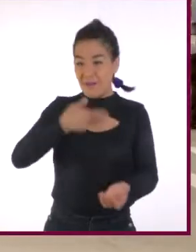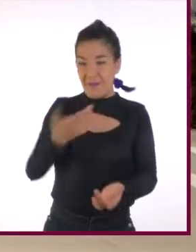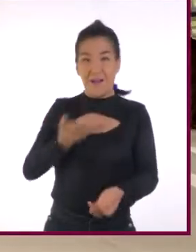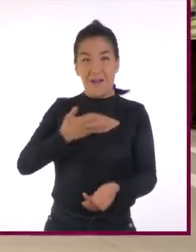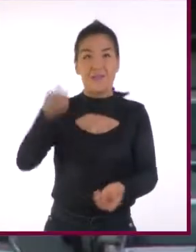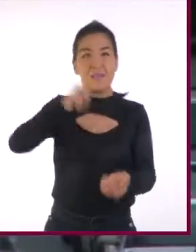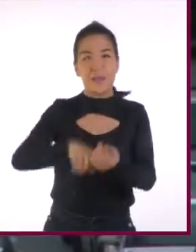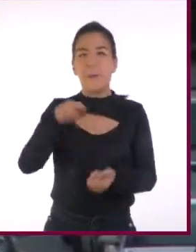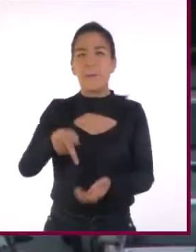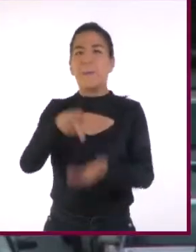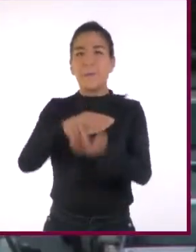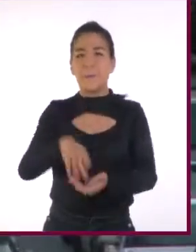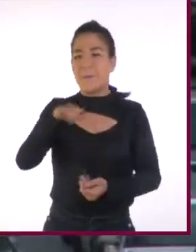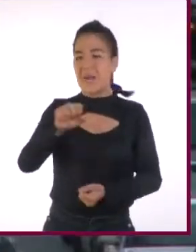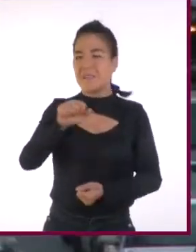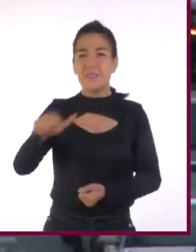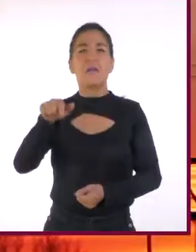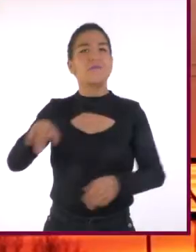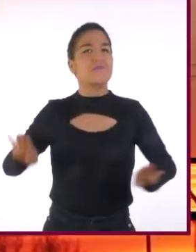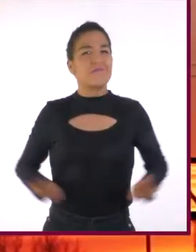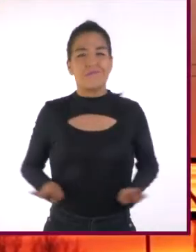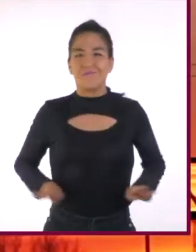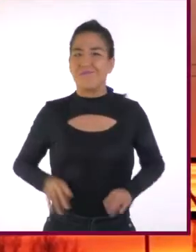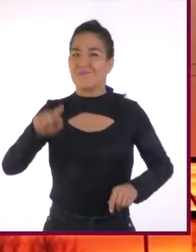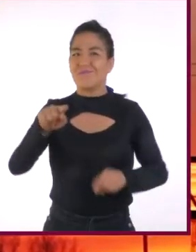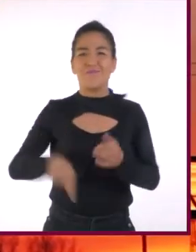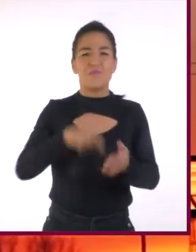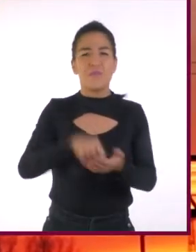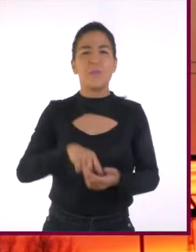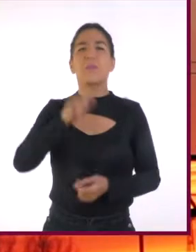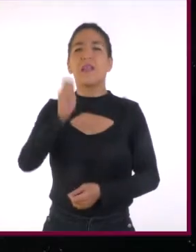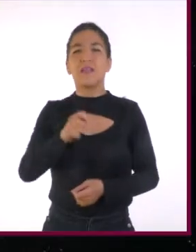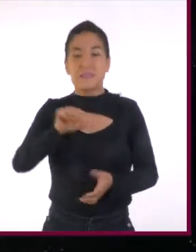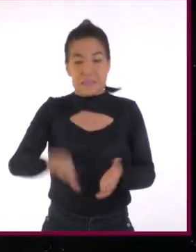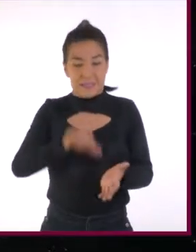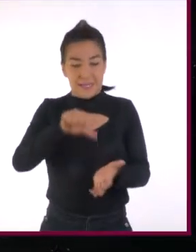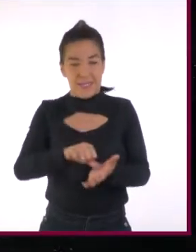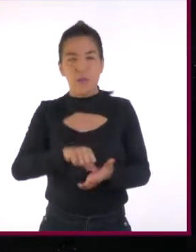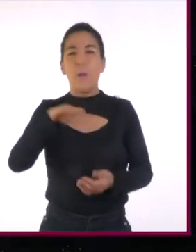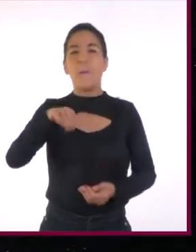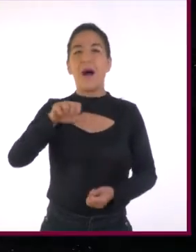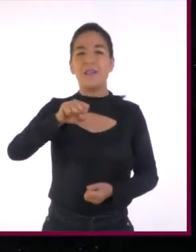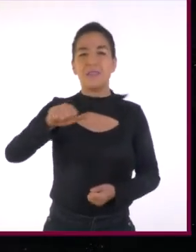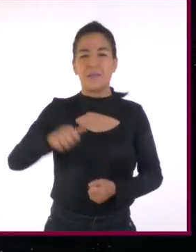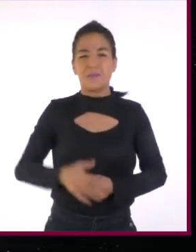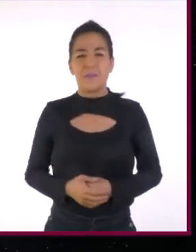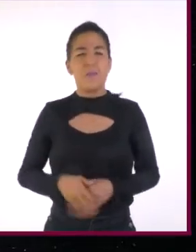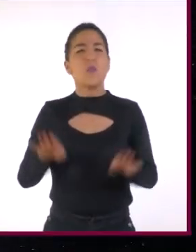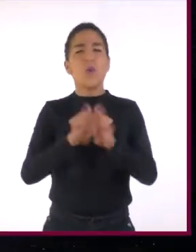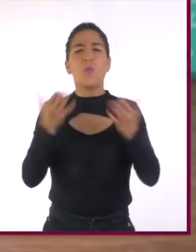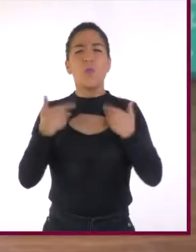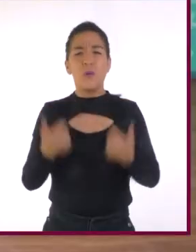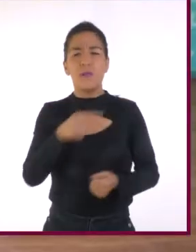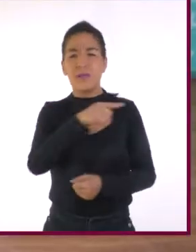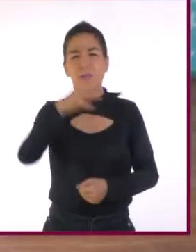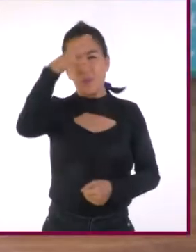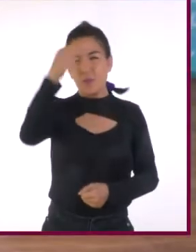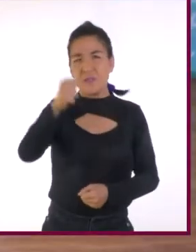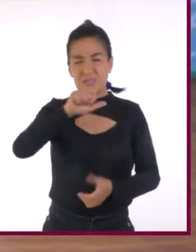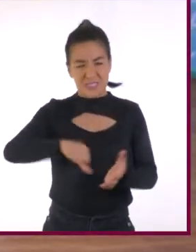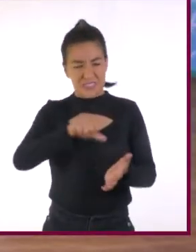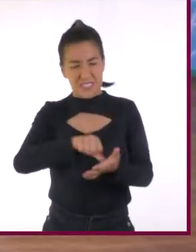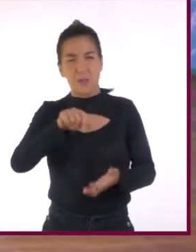objetos con masa que existen en el universo tienen una característica común: contar con un centro de masa. Para